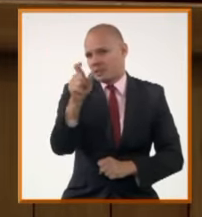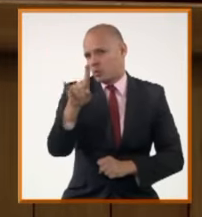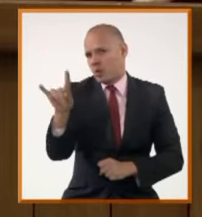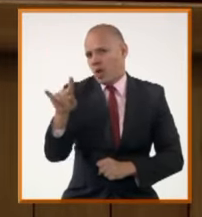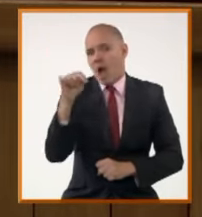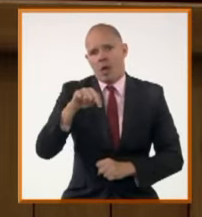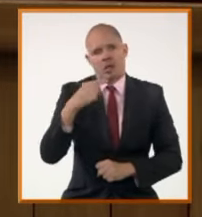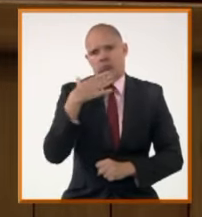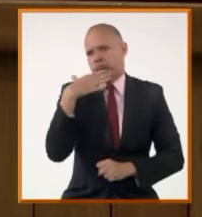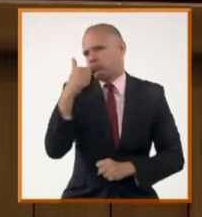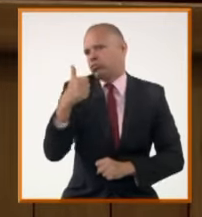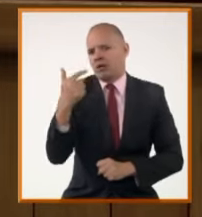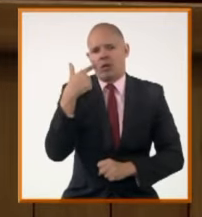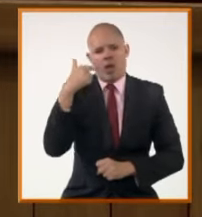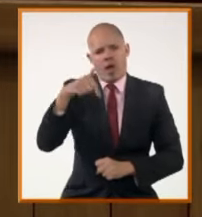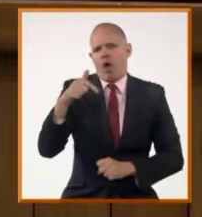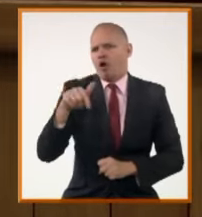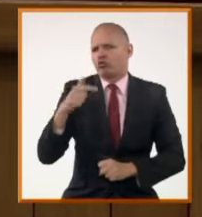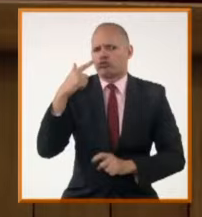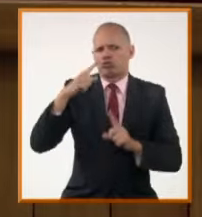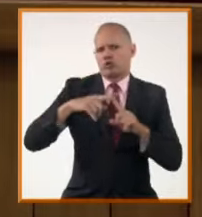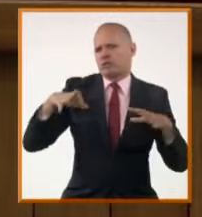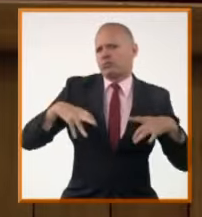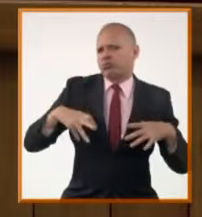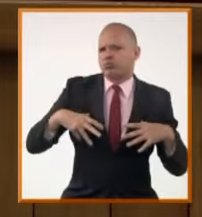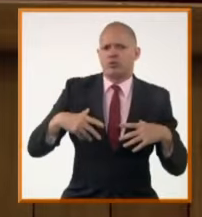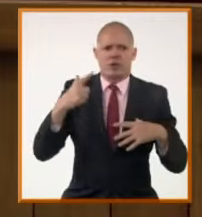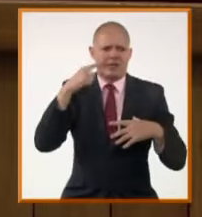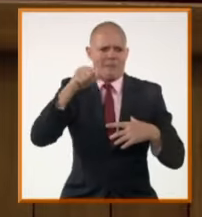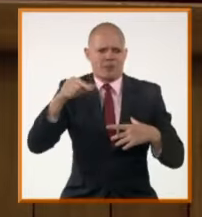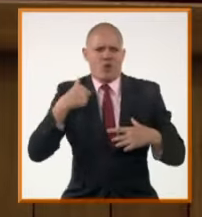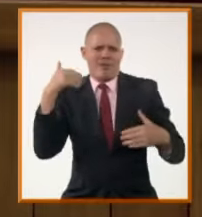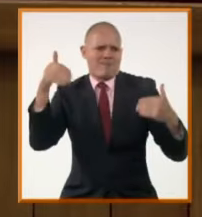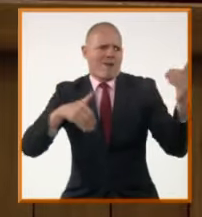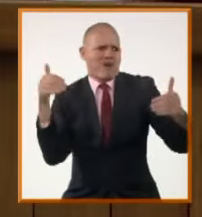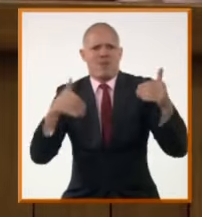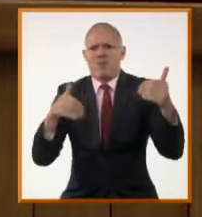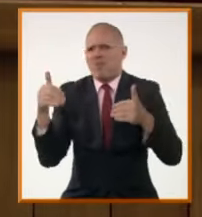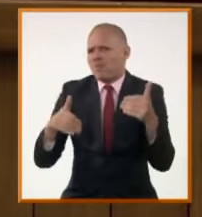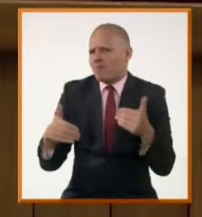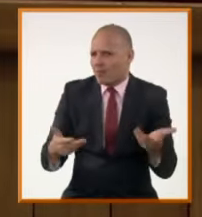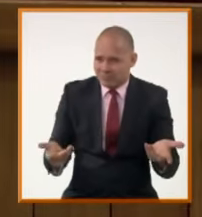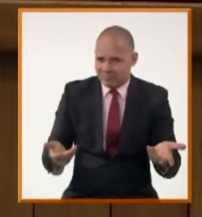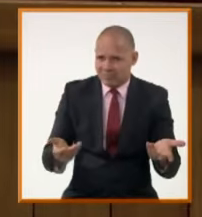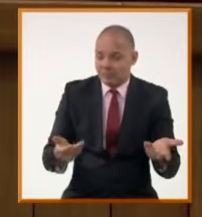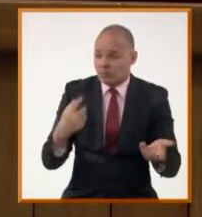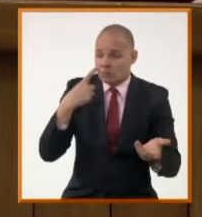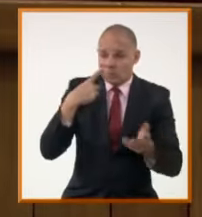2019. Y estamos distantes también de la competencia, donde sí ha habido una recuperación en México, en